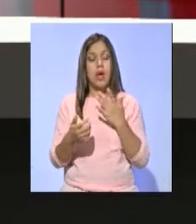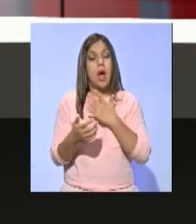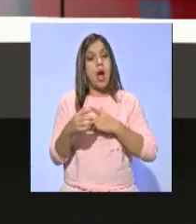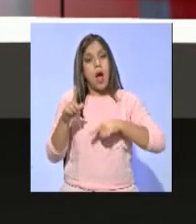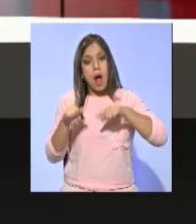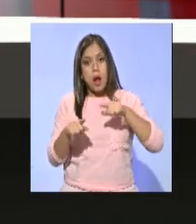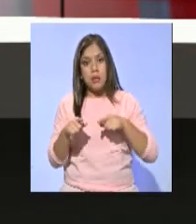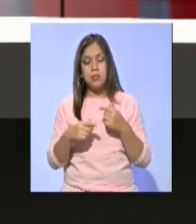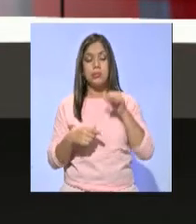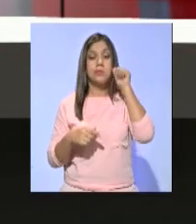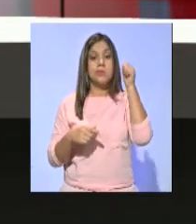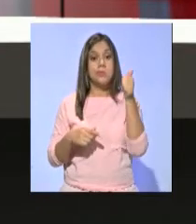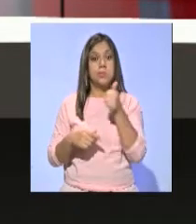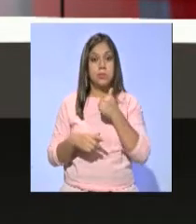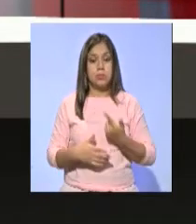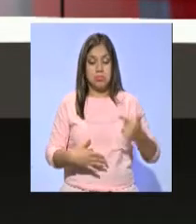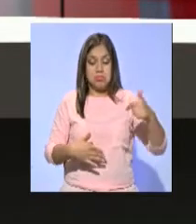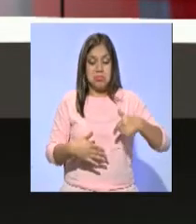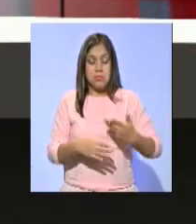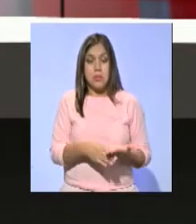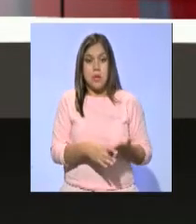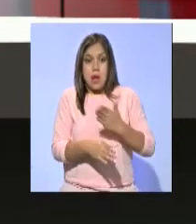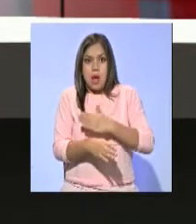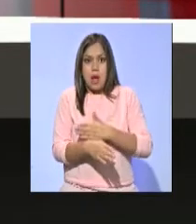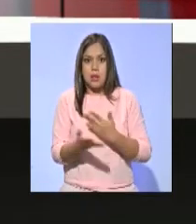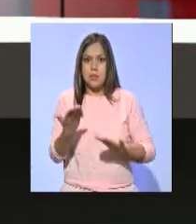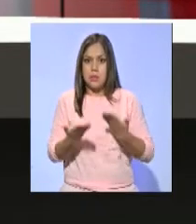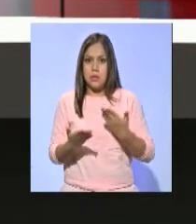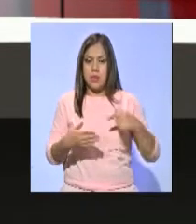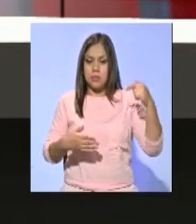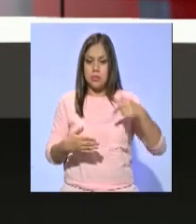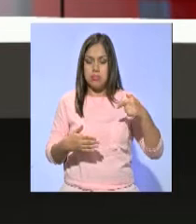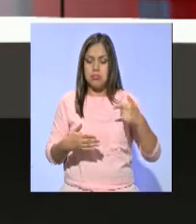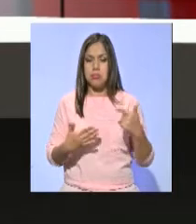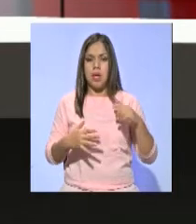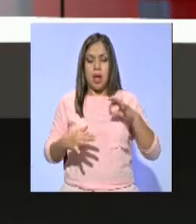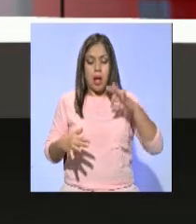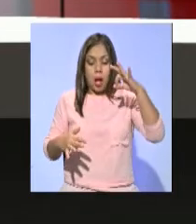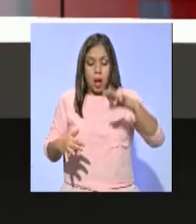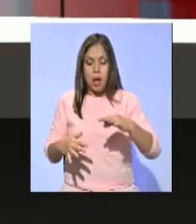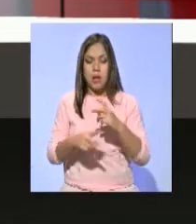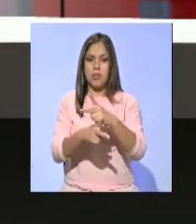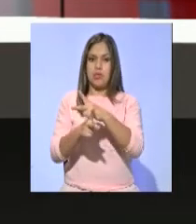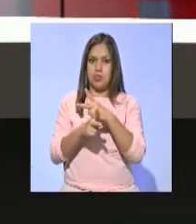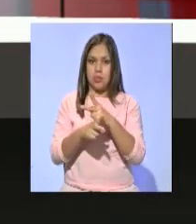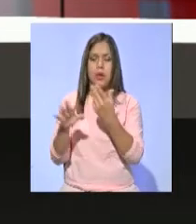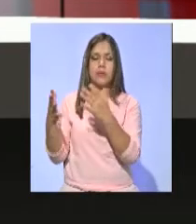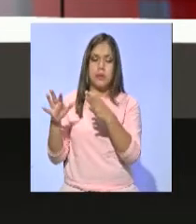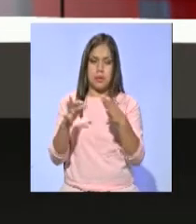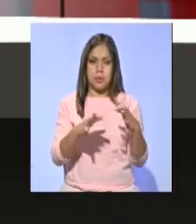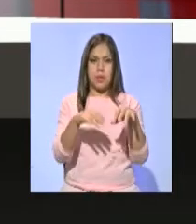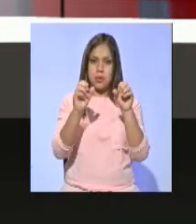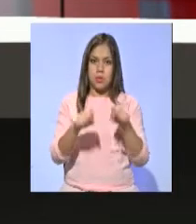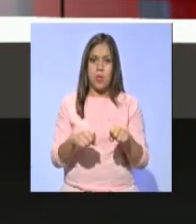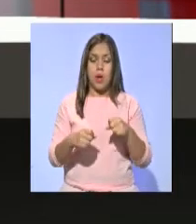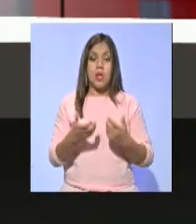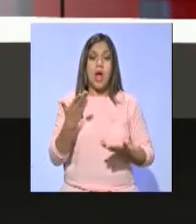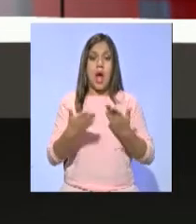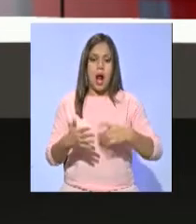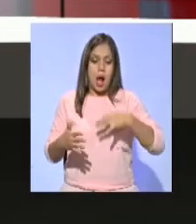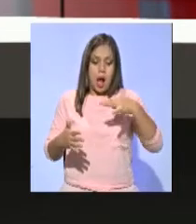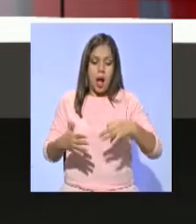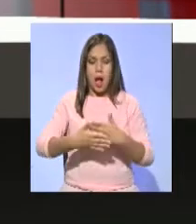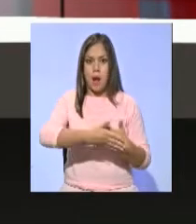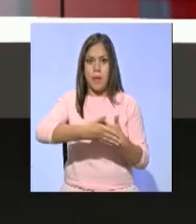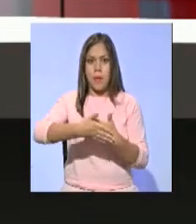especialmente antes y durante el periodo de gestación, este virus, tratamiento y las acciones de prevención para evitar que la enfermedad se